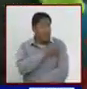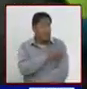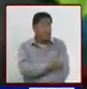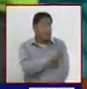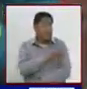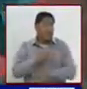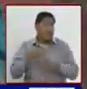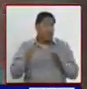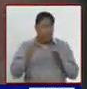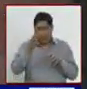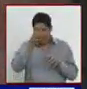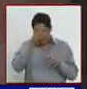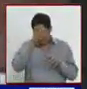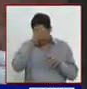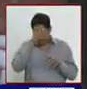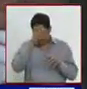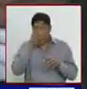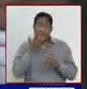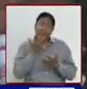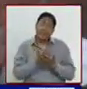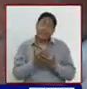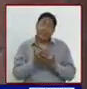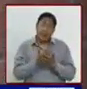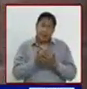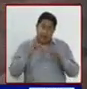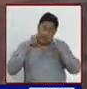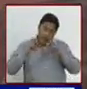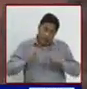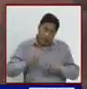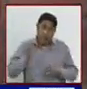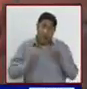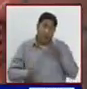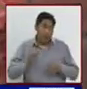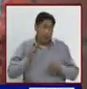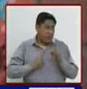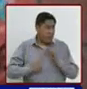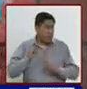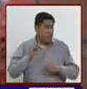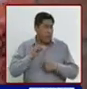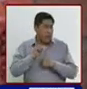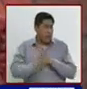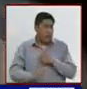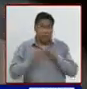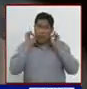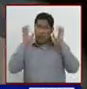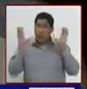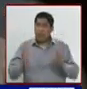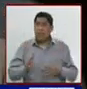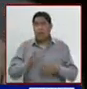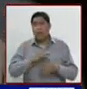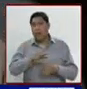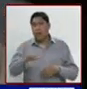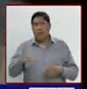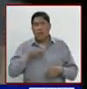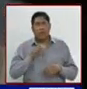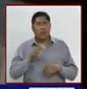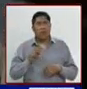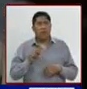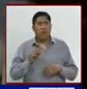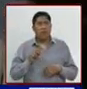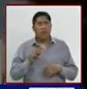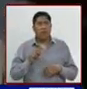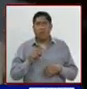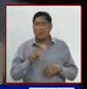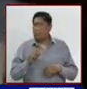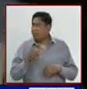están haciendo ya la verificación primaria para ver si tiene alguna lesión de gravedad. En el lugar no